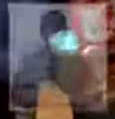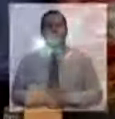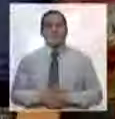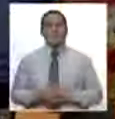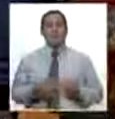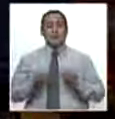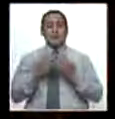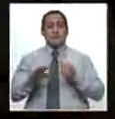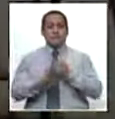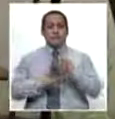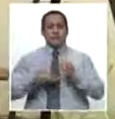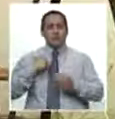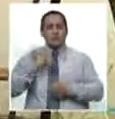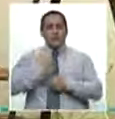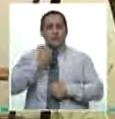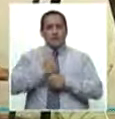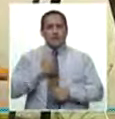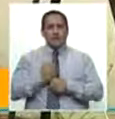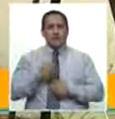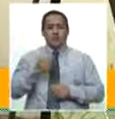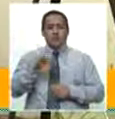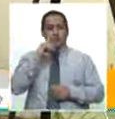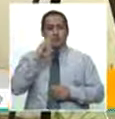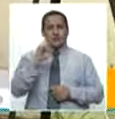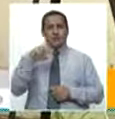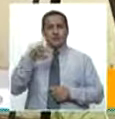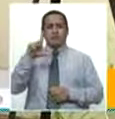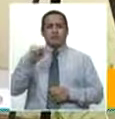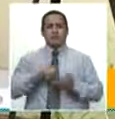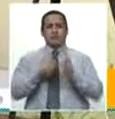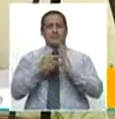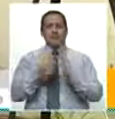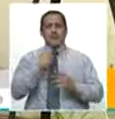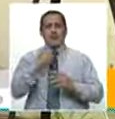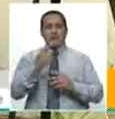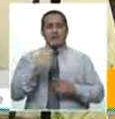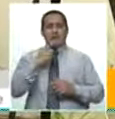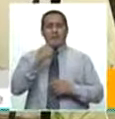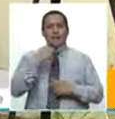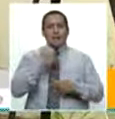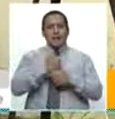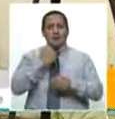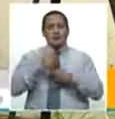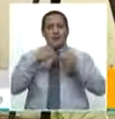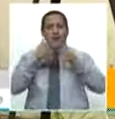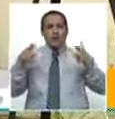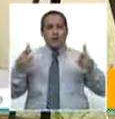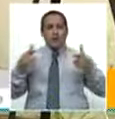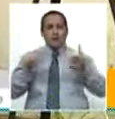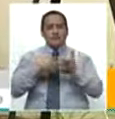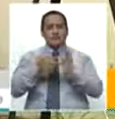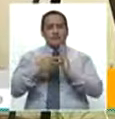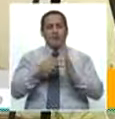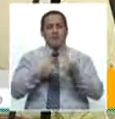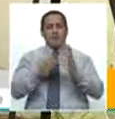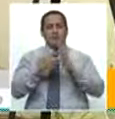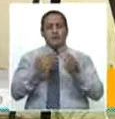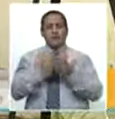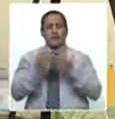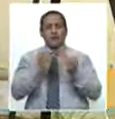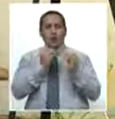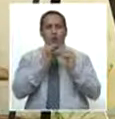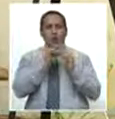Ya, bueno, básicamente lo que estoy trabajando con Dionel, ahorita es lo que es la morfosintaxis del lenguaje, que tiene que ver